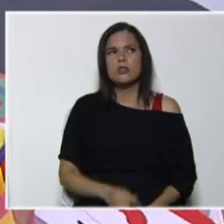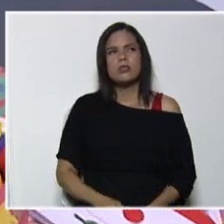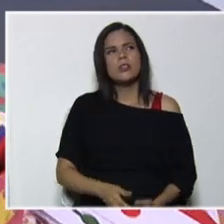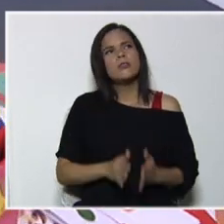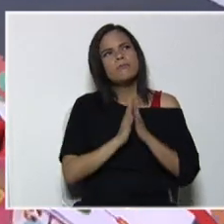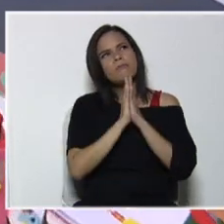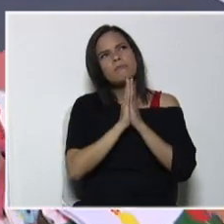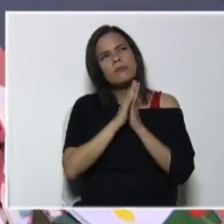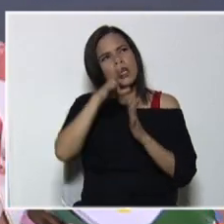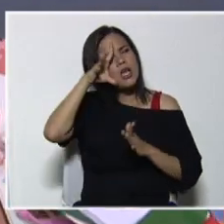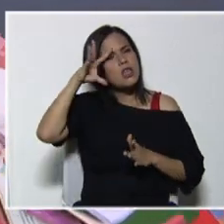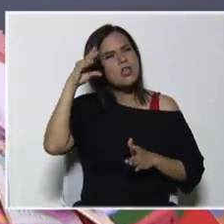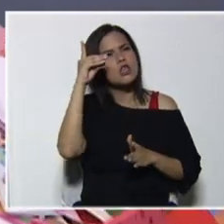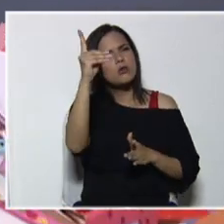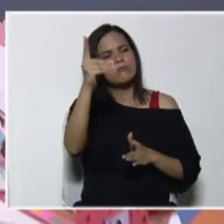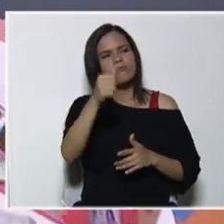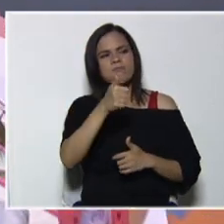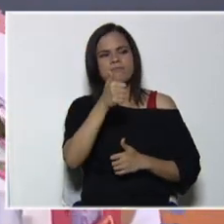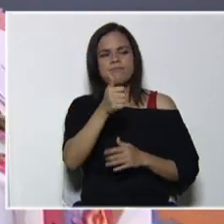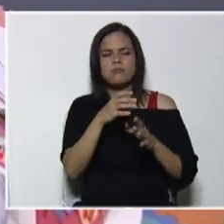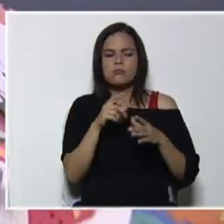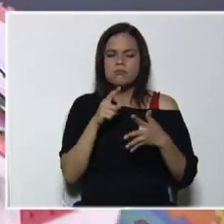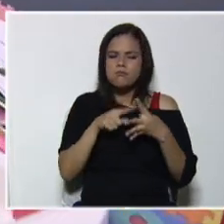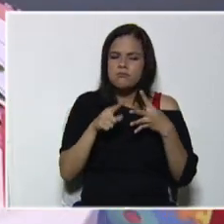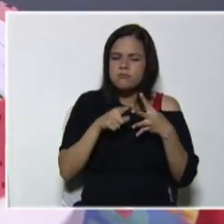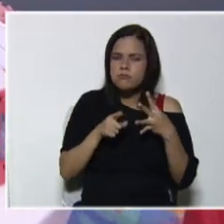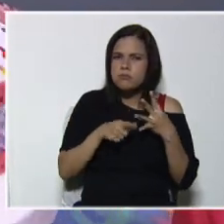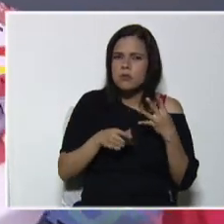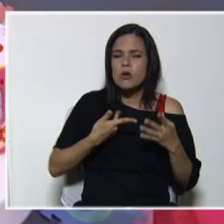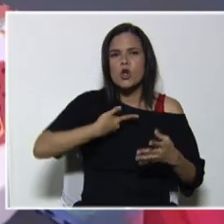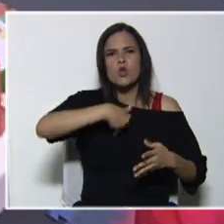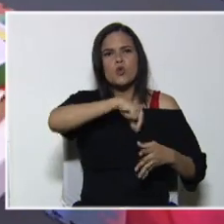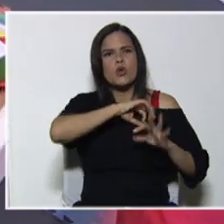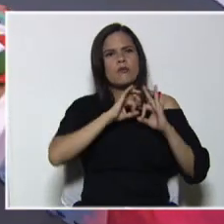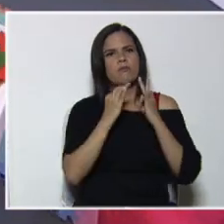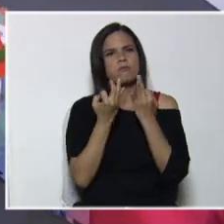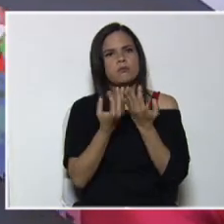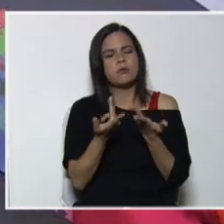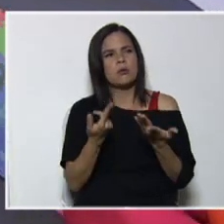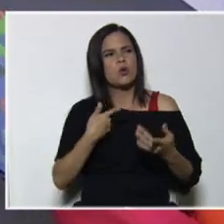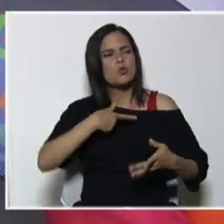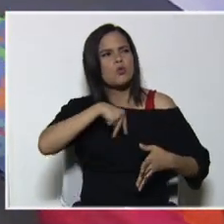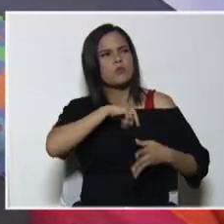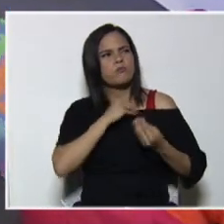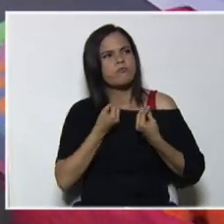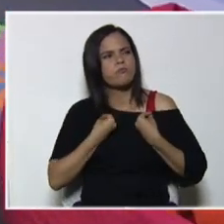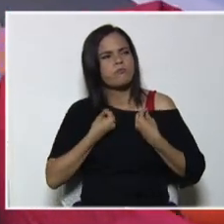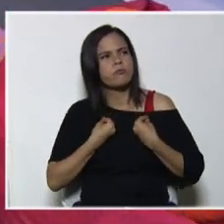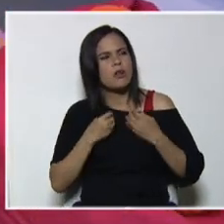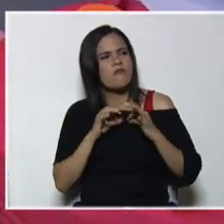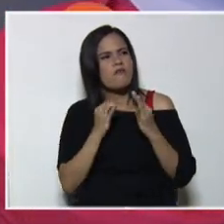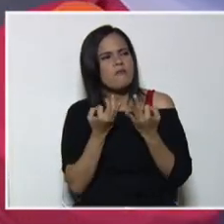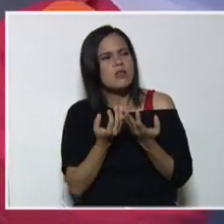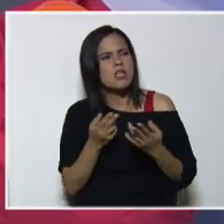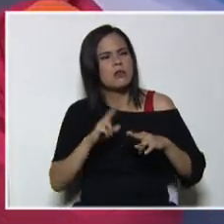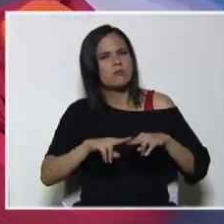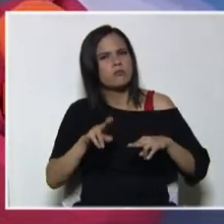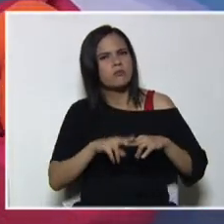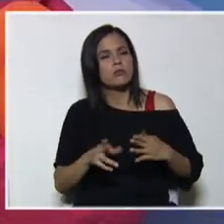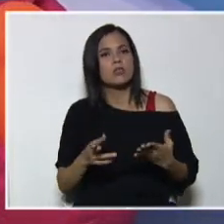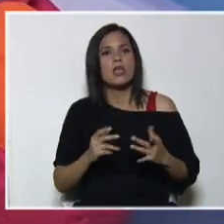las mejores cosas para nuestra familia, para nuestras vidas, para nuestras niñas, nuestros niños. Y